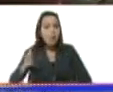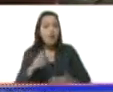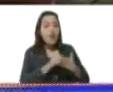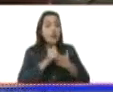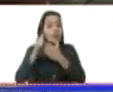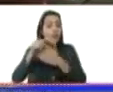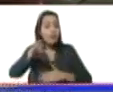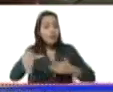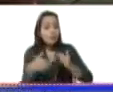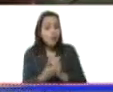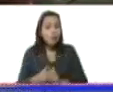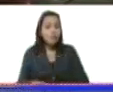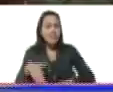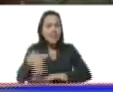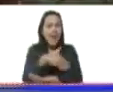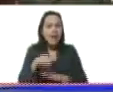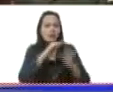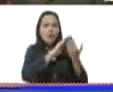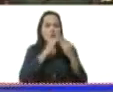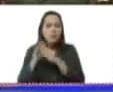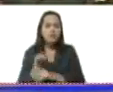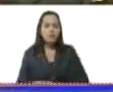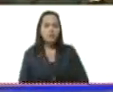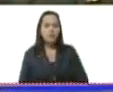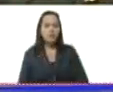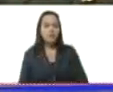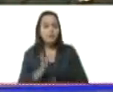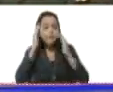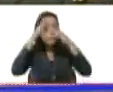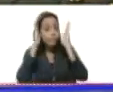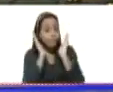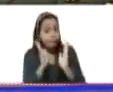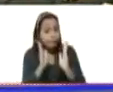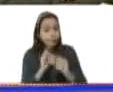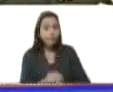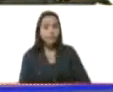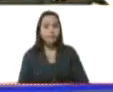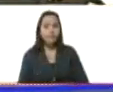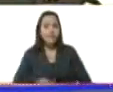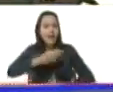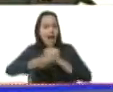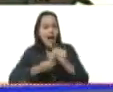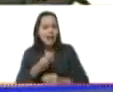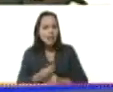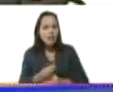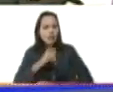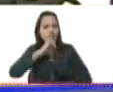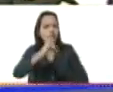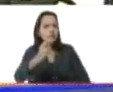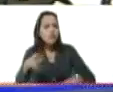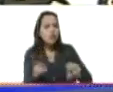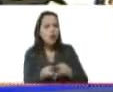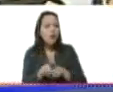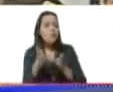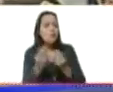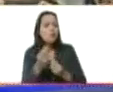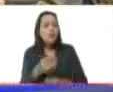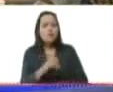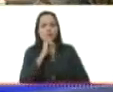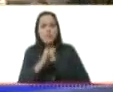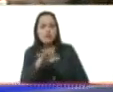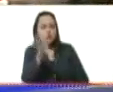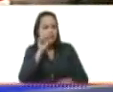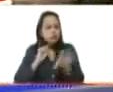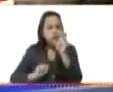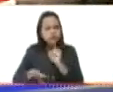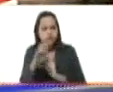y lideresas de calles, de comunidades, oído. Lo estoy haciendo como denuncia porque tengo mucha información